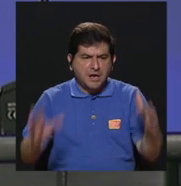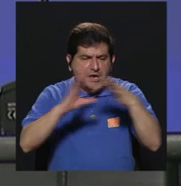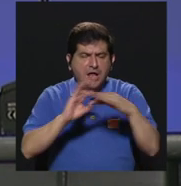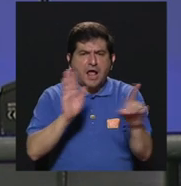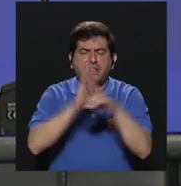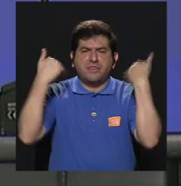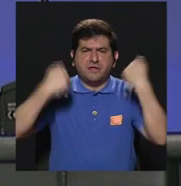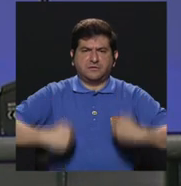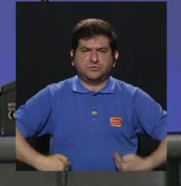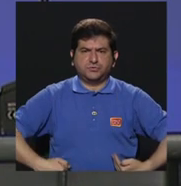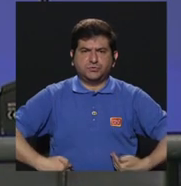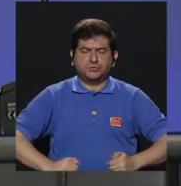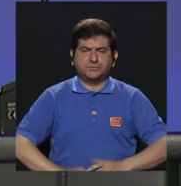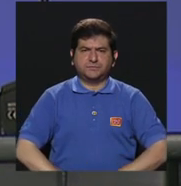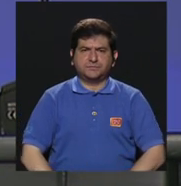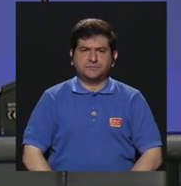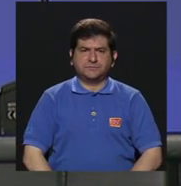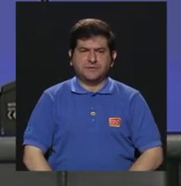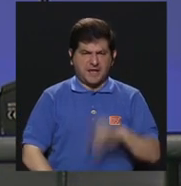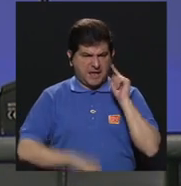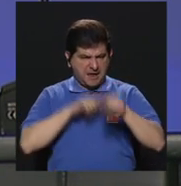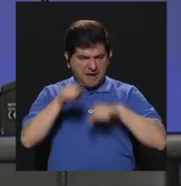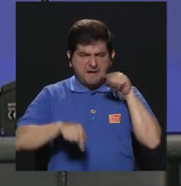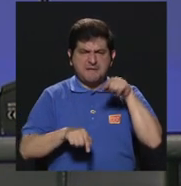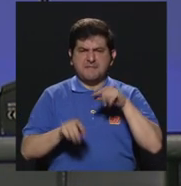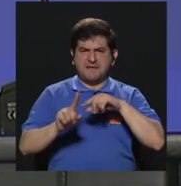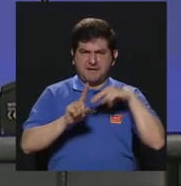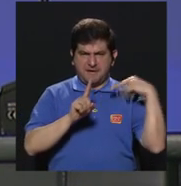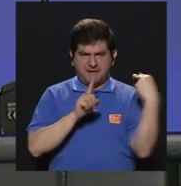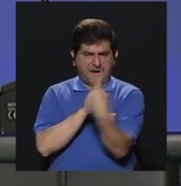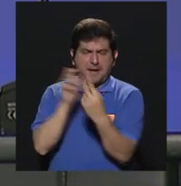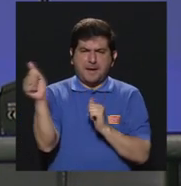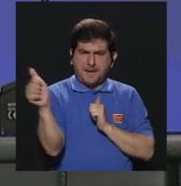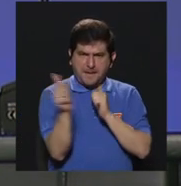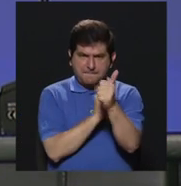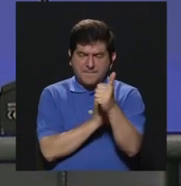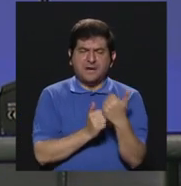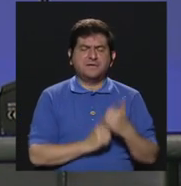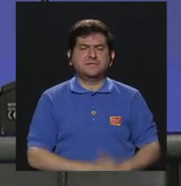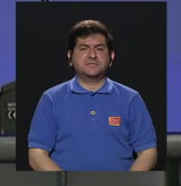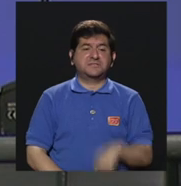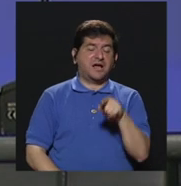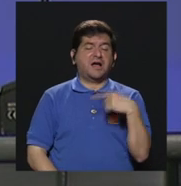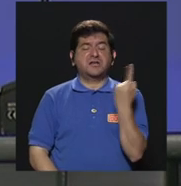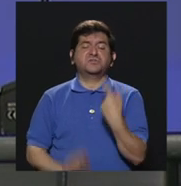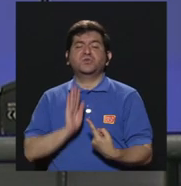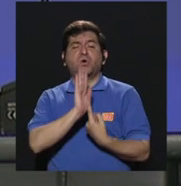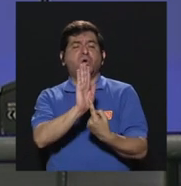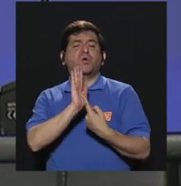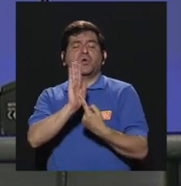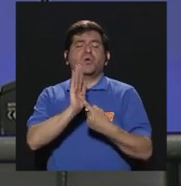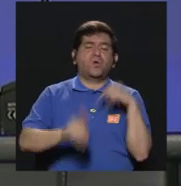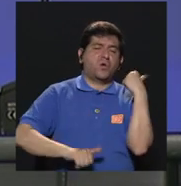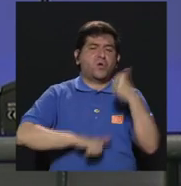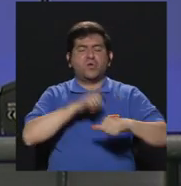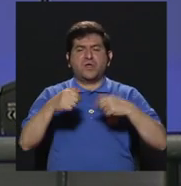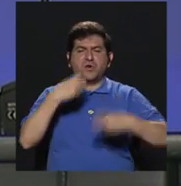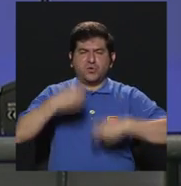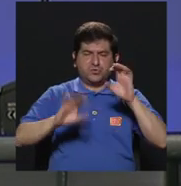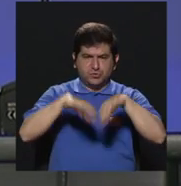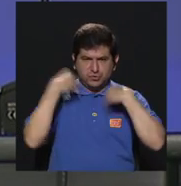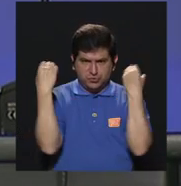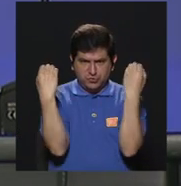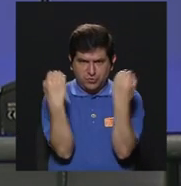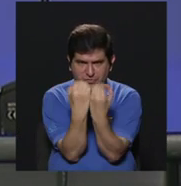derechos humanos, es crítica la perspectiva que traspasa la espectacularidad del combate al crimen